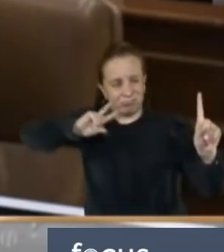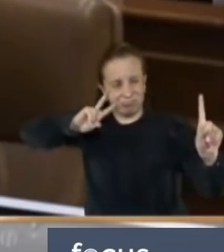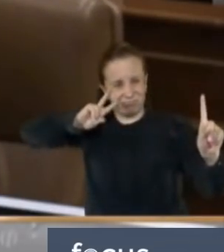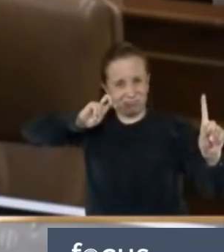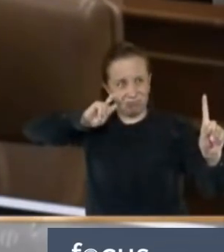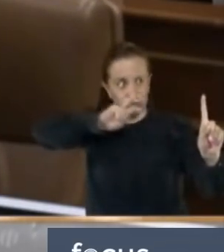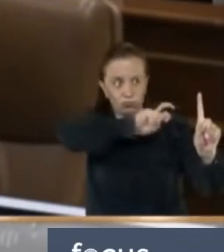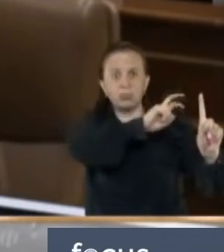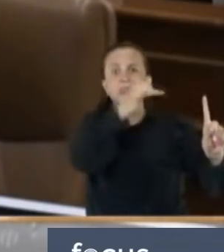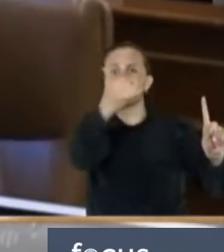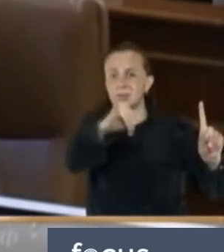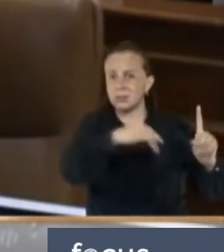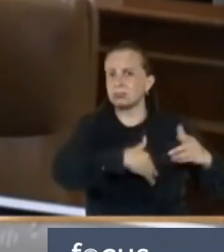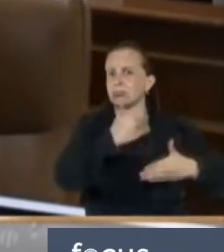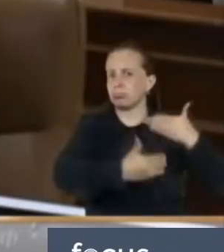está avanzado